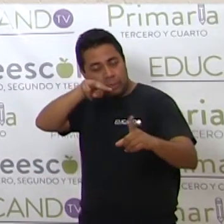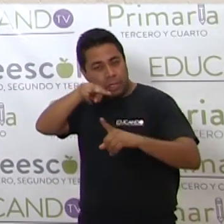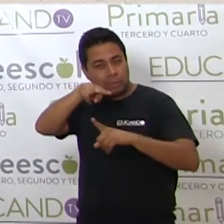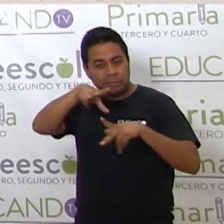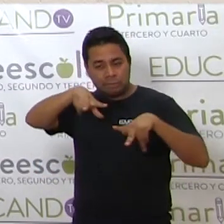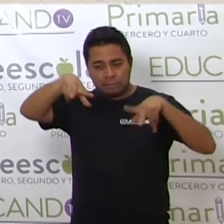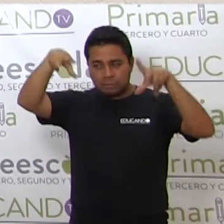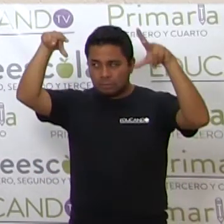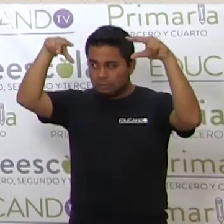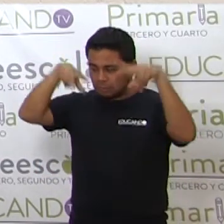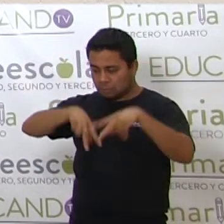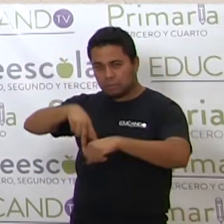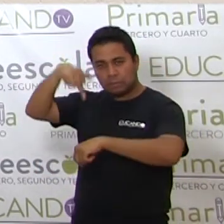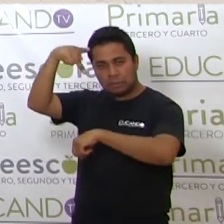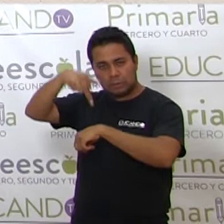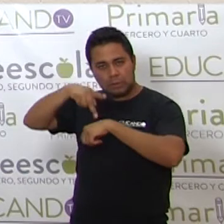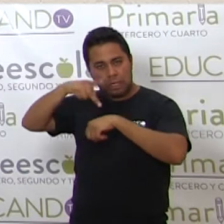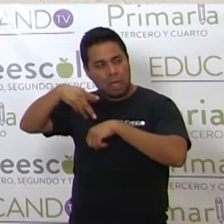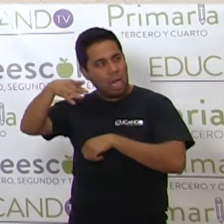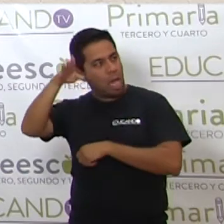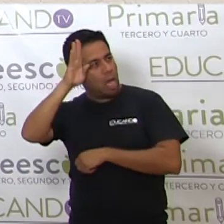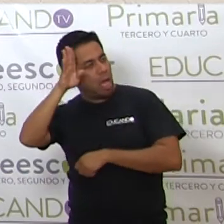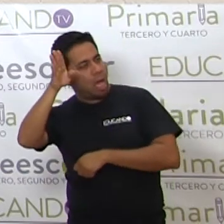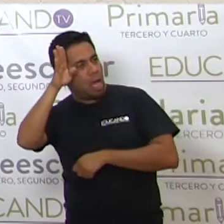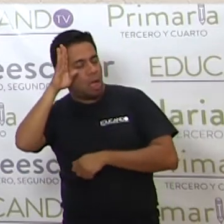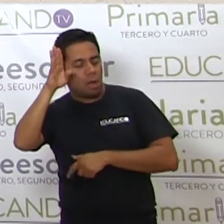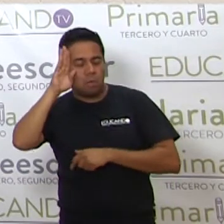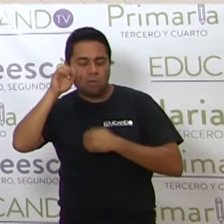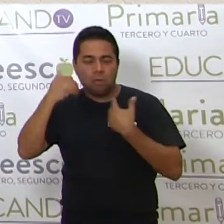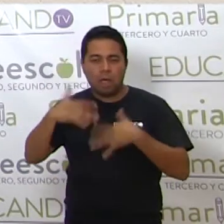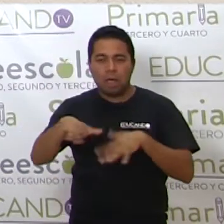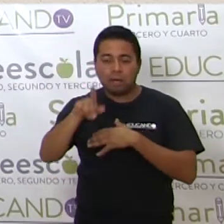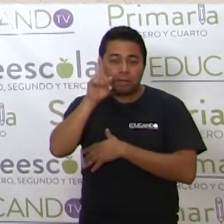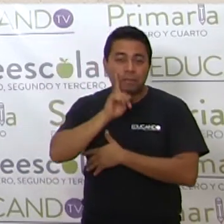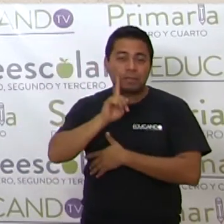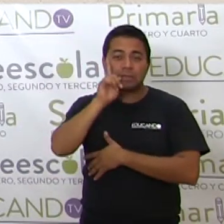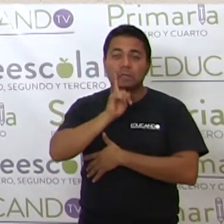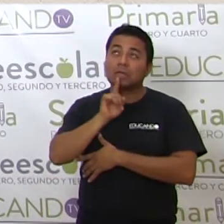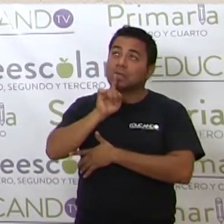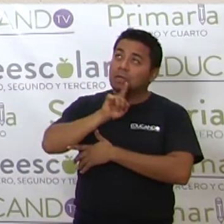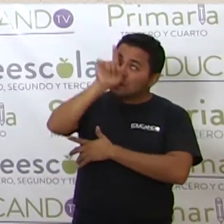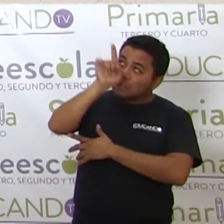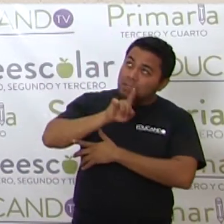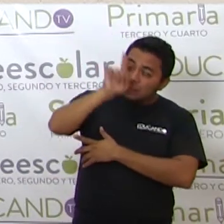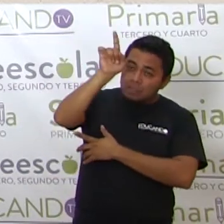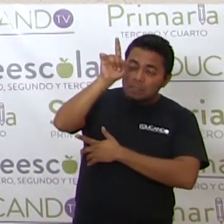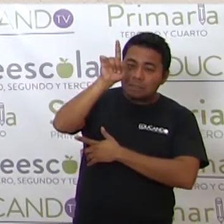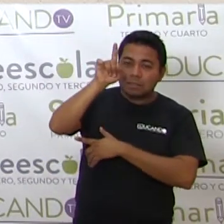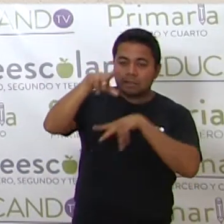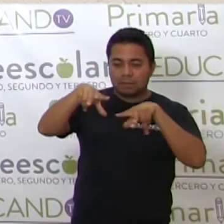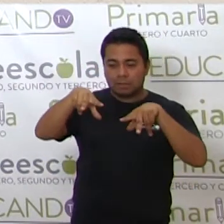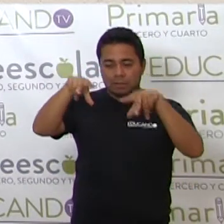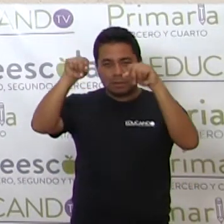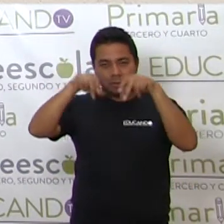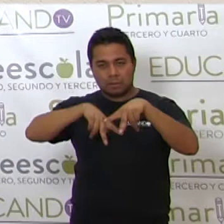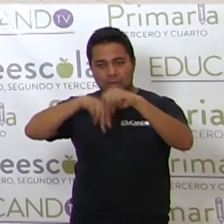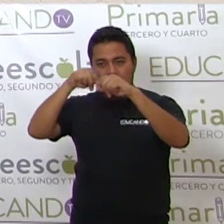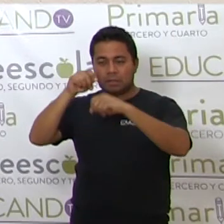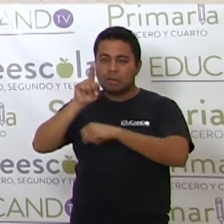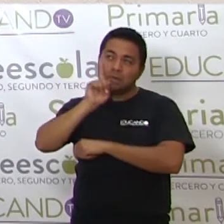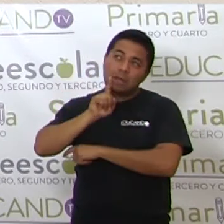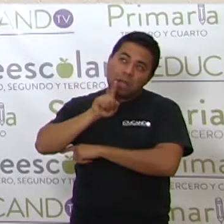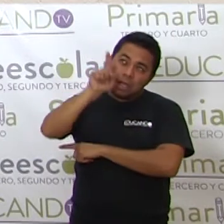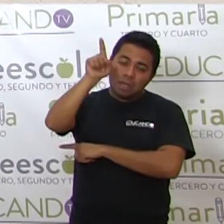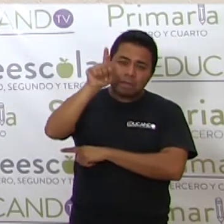de piedra y a su mujer que estaba en lo alto de la regia osa de la hermosa escalera